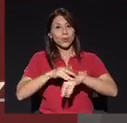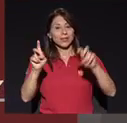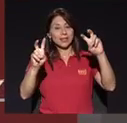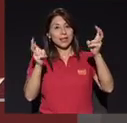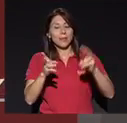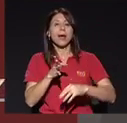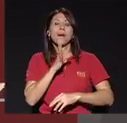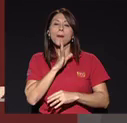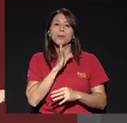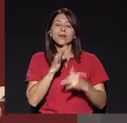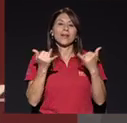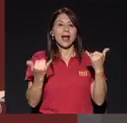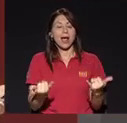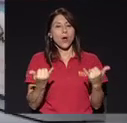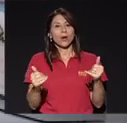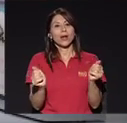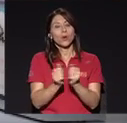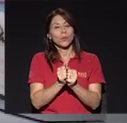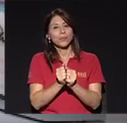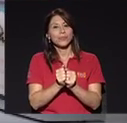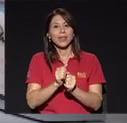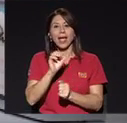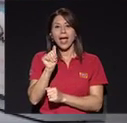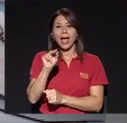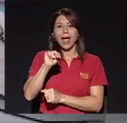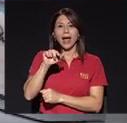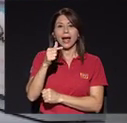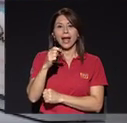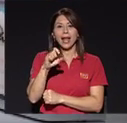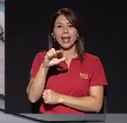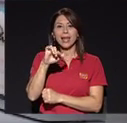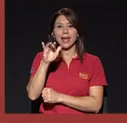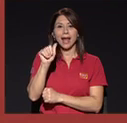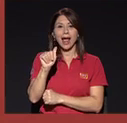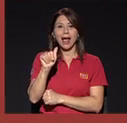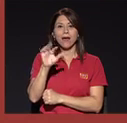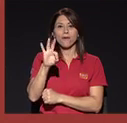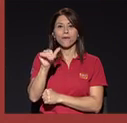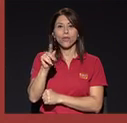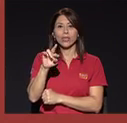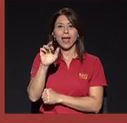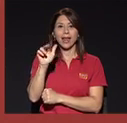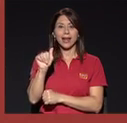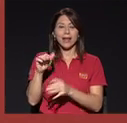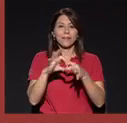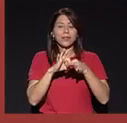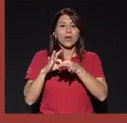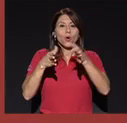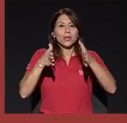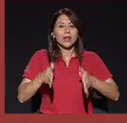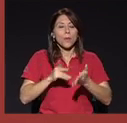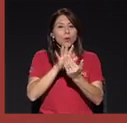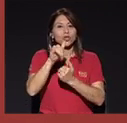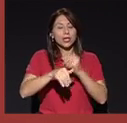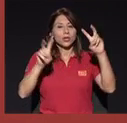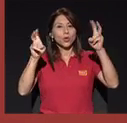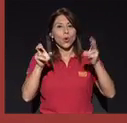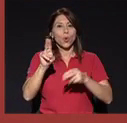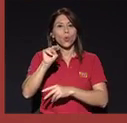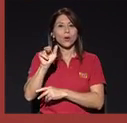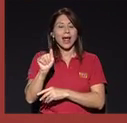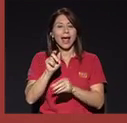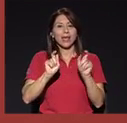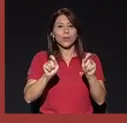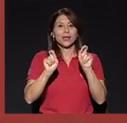tema vamos a conversar en esta oportunidad con Angélica Fontana Hernández, quien es la coordinadora del proyecto Una Educación de